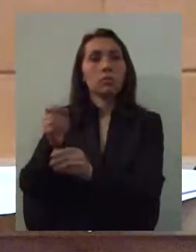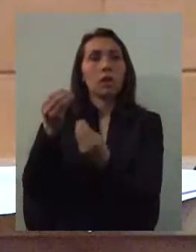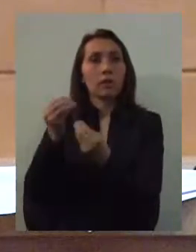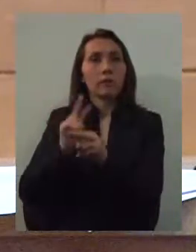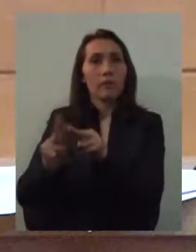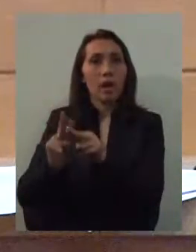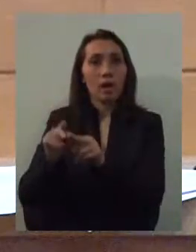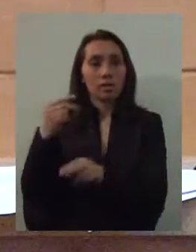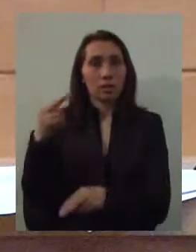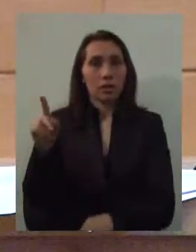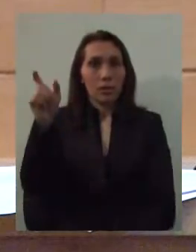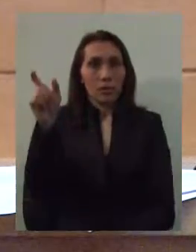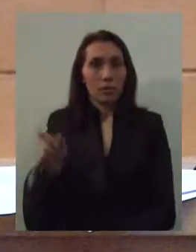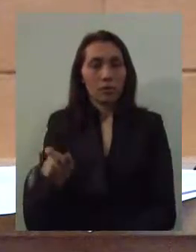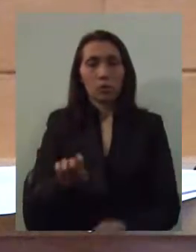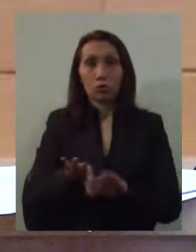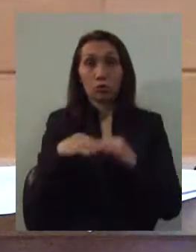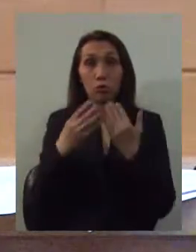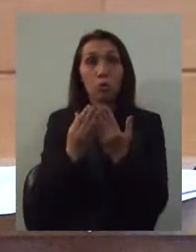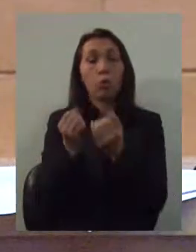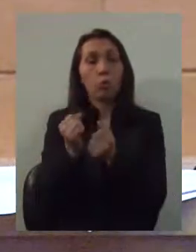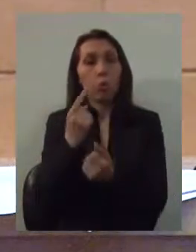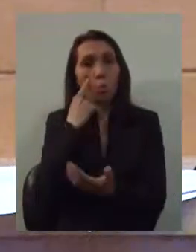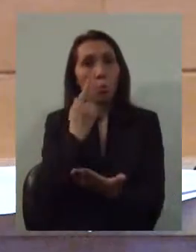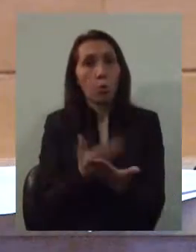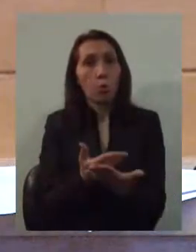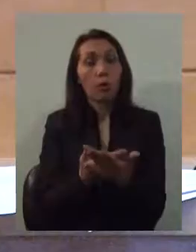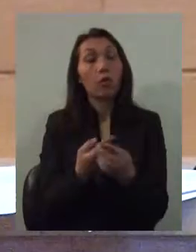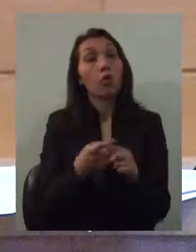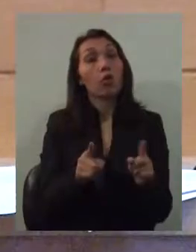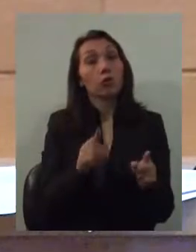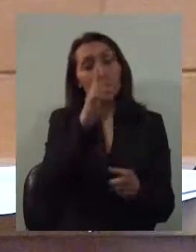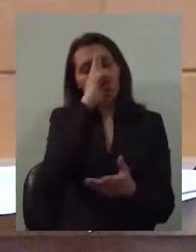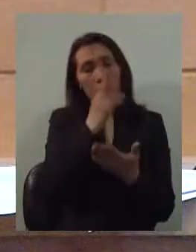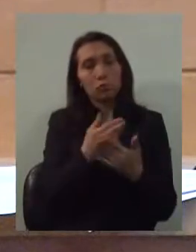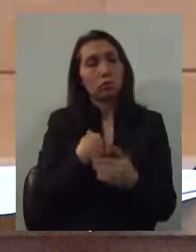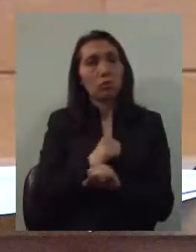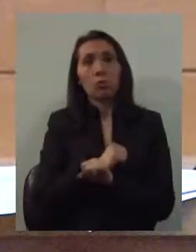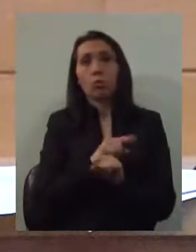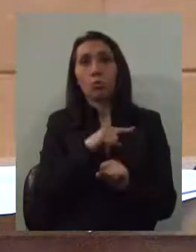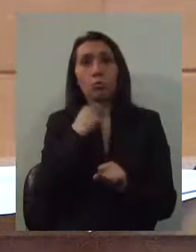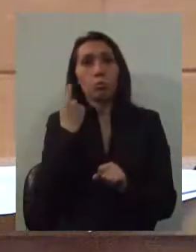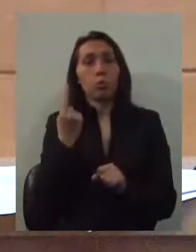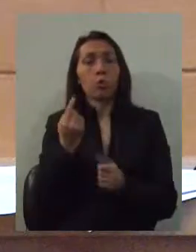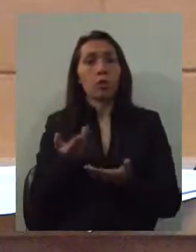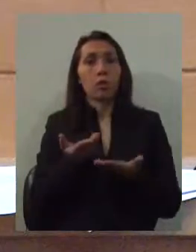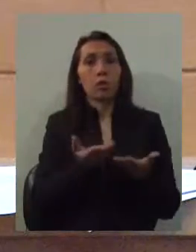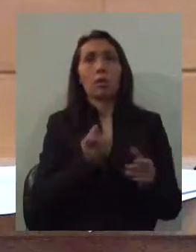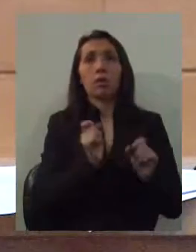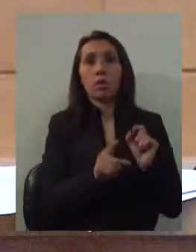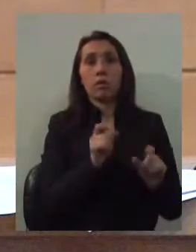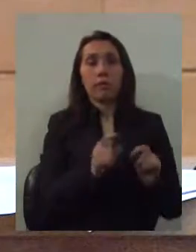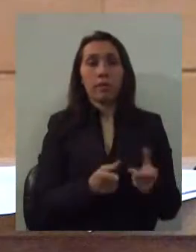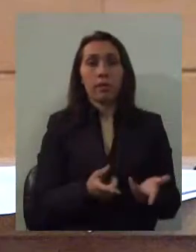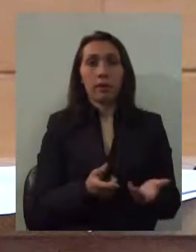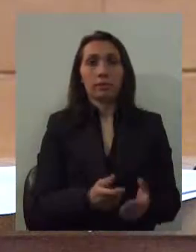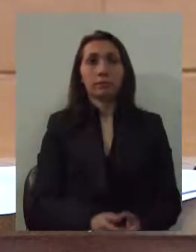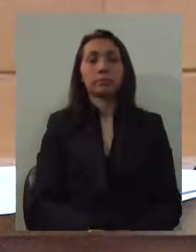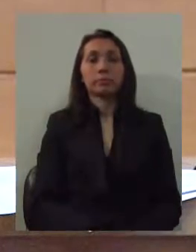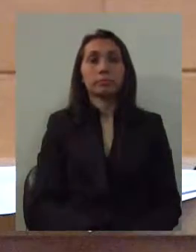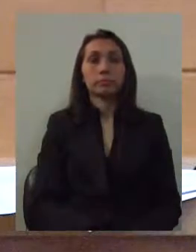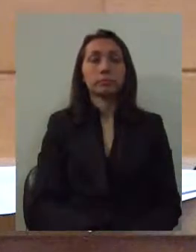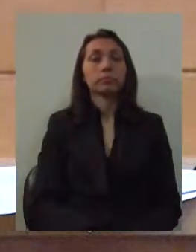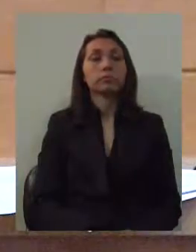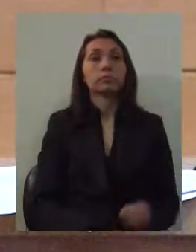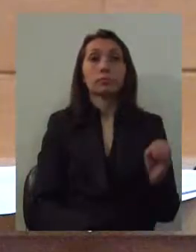acción. Con todo, podrá ella probar que por otros motivos estuvo impedida de hacer valer sus medios de defensa.